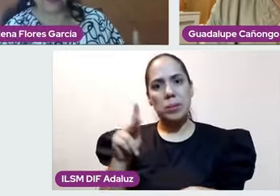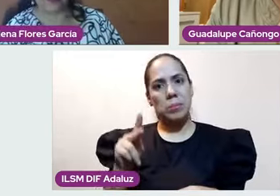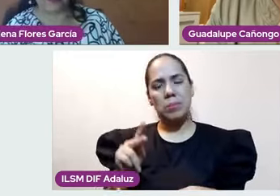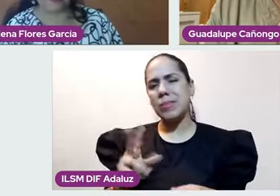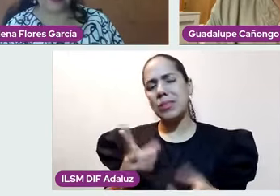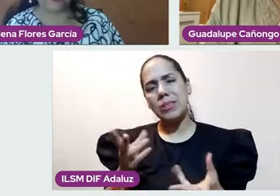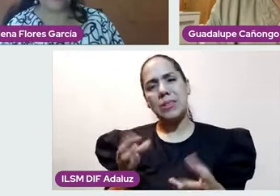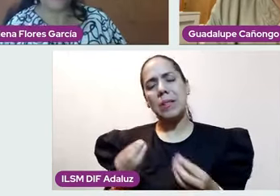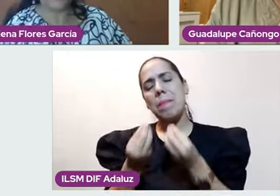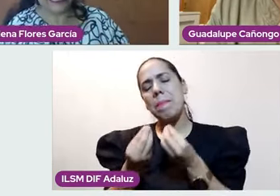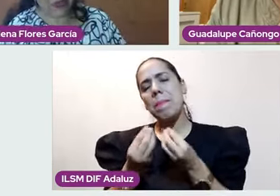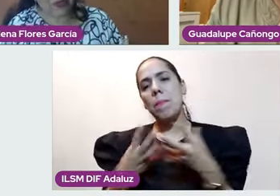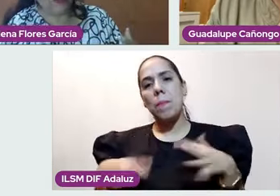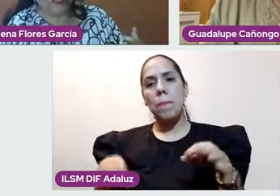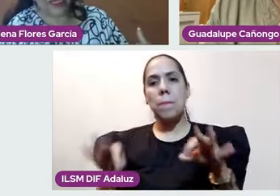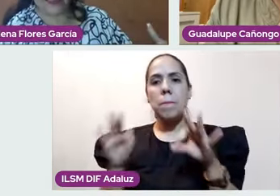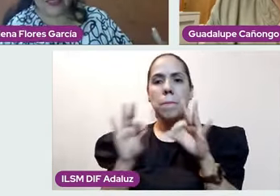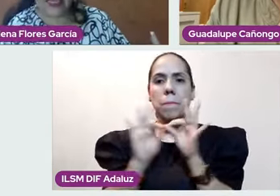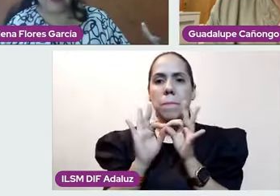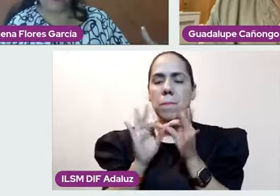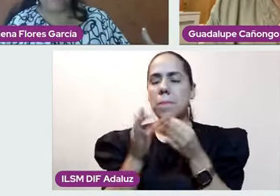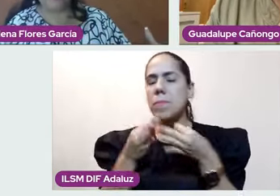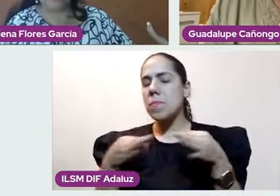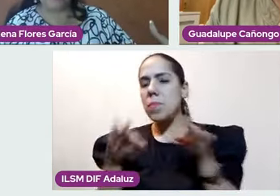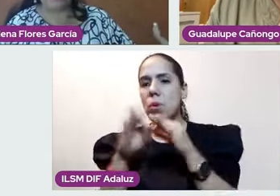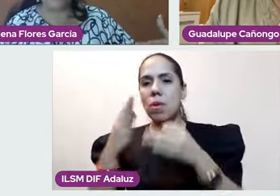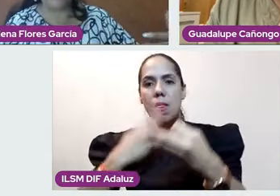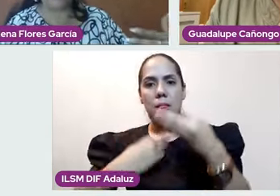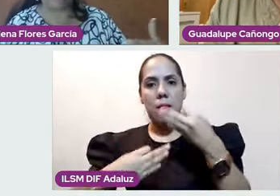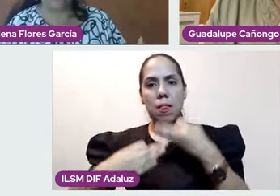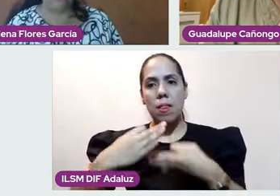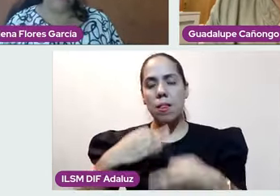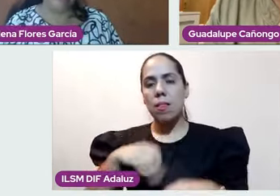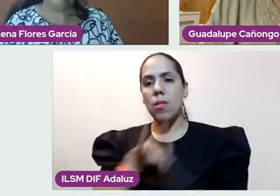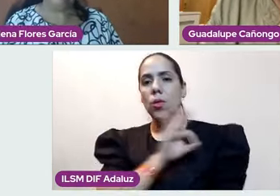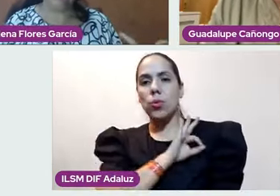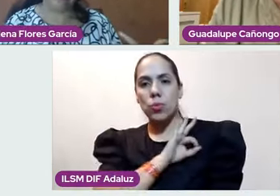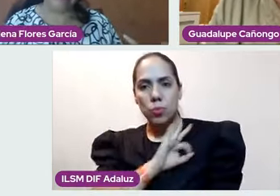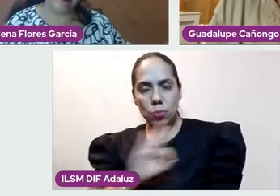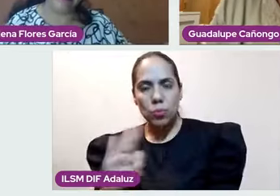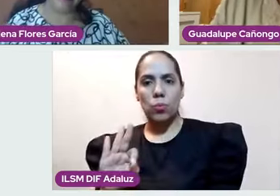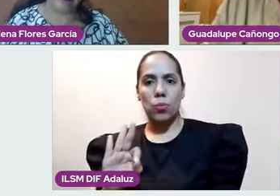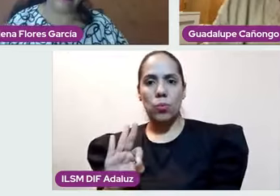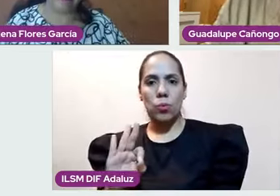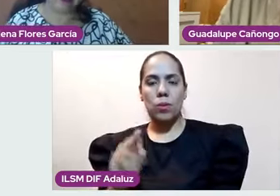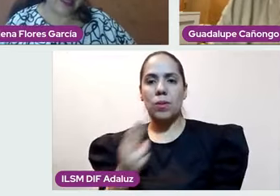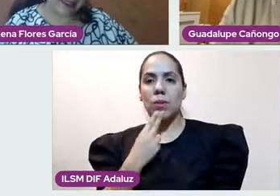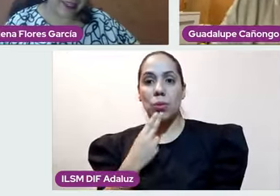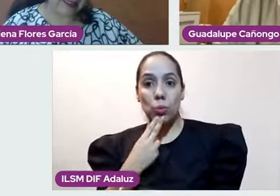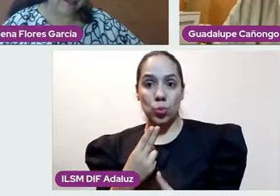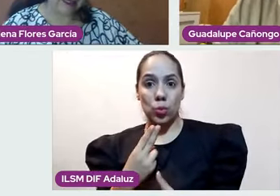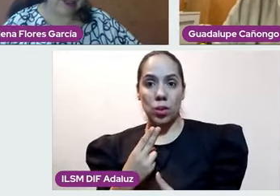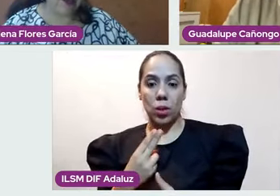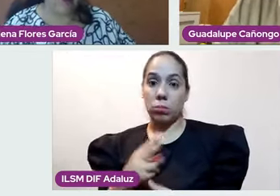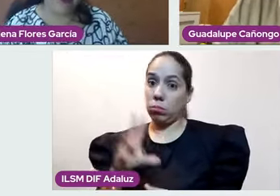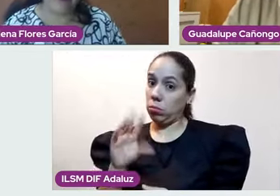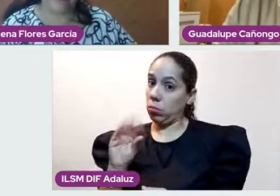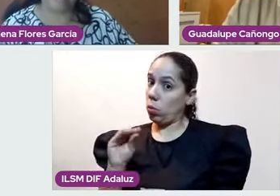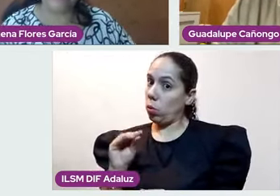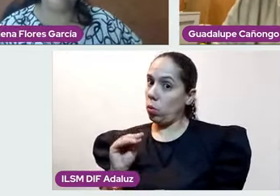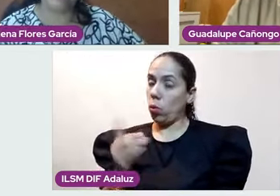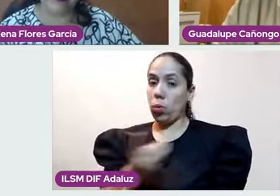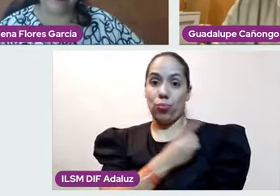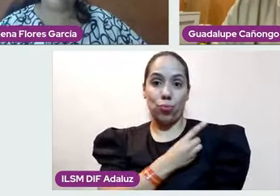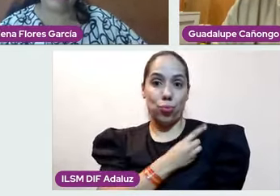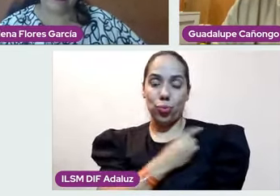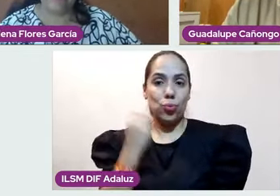Nadie debiera quedarse atrás. Y creo que no es garantía nada más de querer, ¿no?, sino también es más bien, no es una